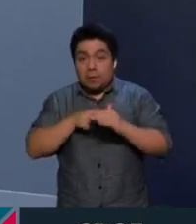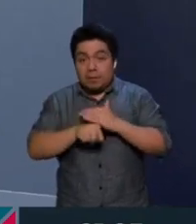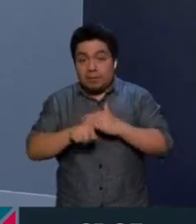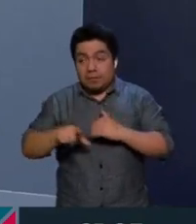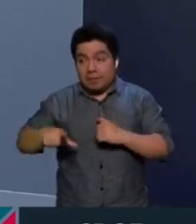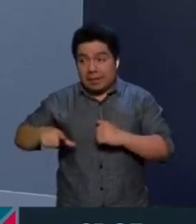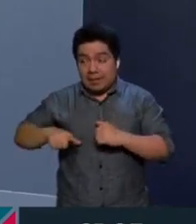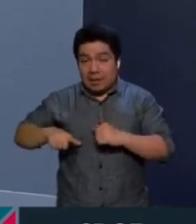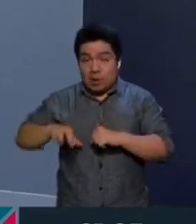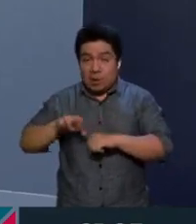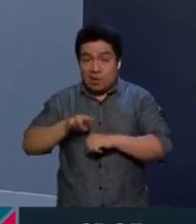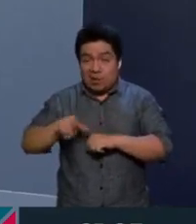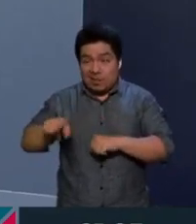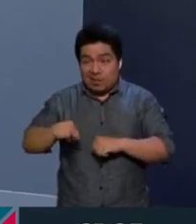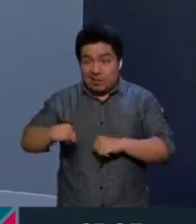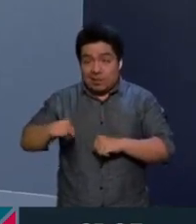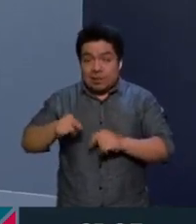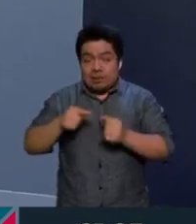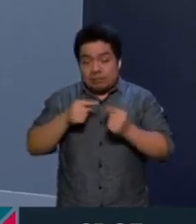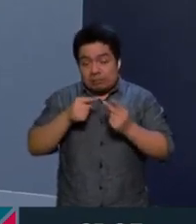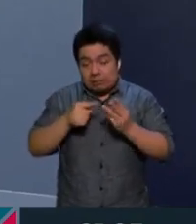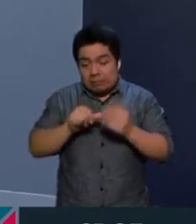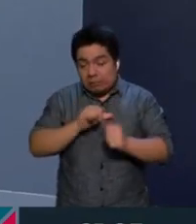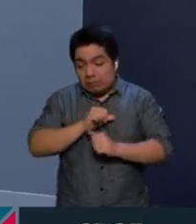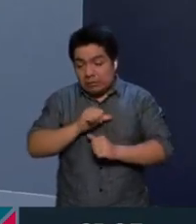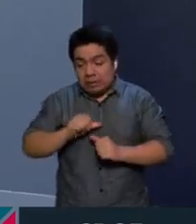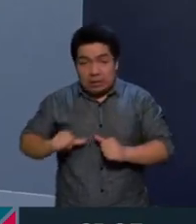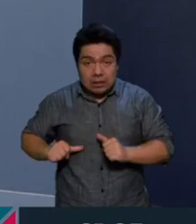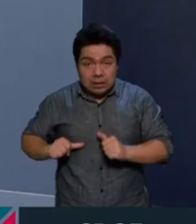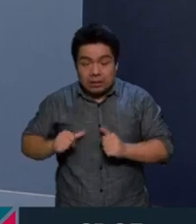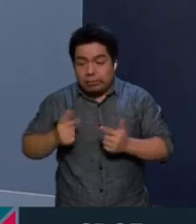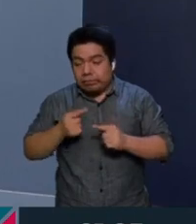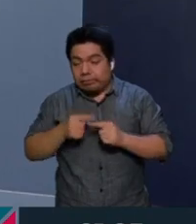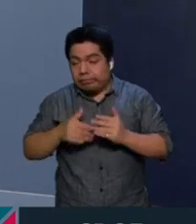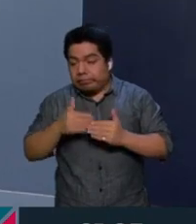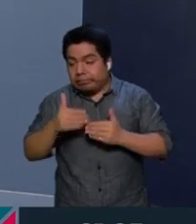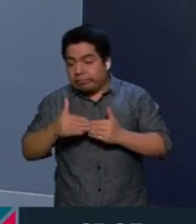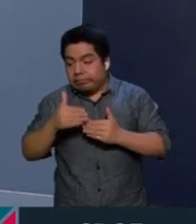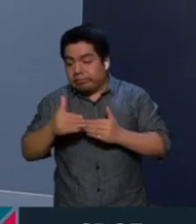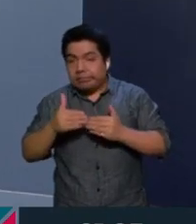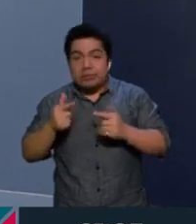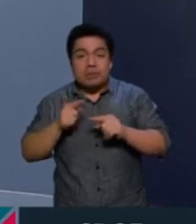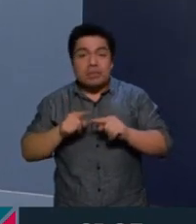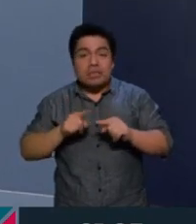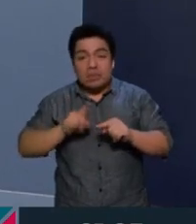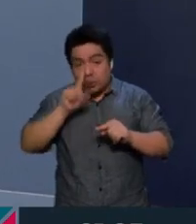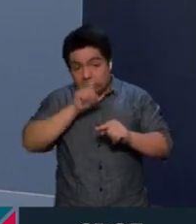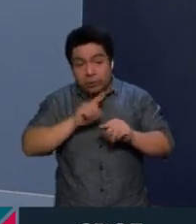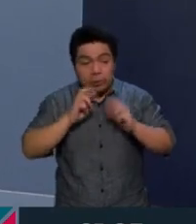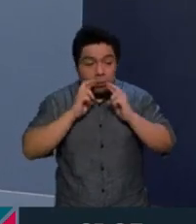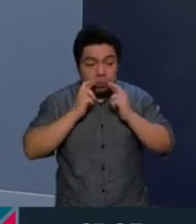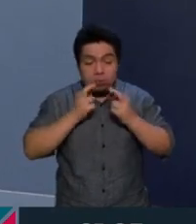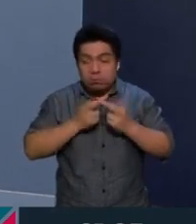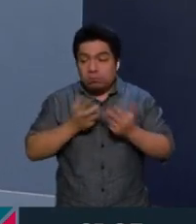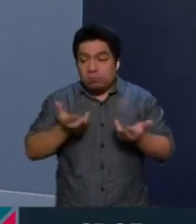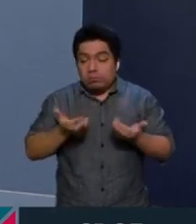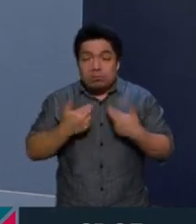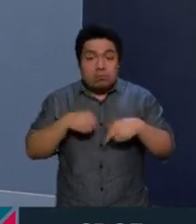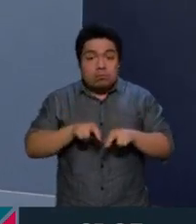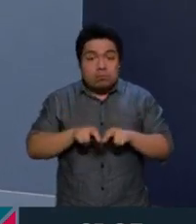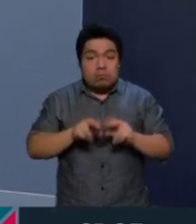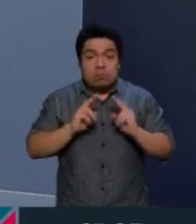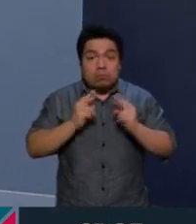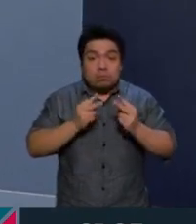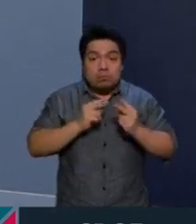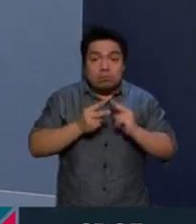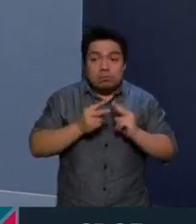de esa demarcación ha incumplido con las sesiones que debe realizar periódicamente con las y los concejales, figuras de representación vecinal